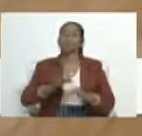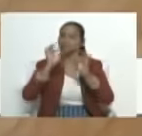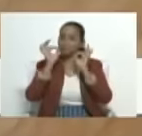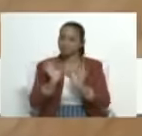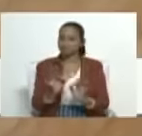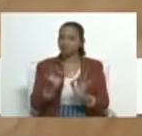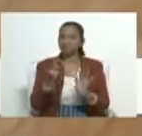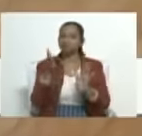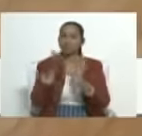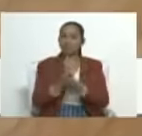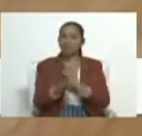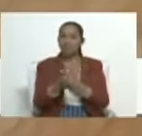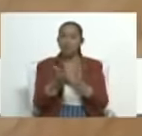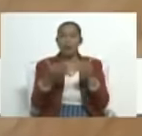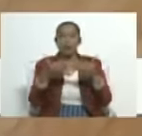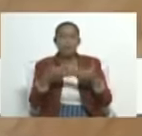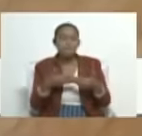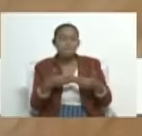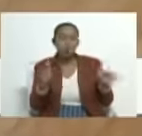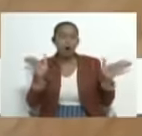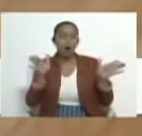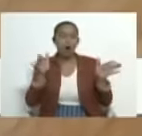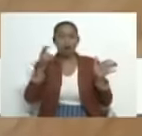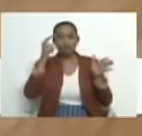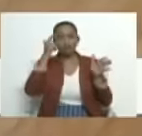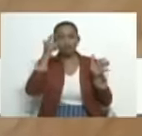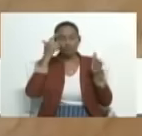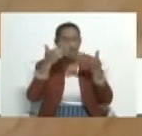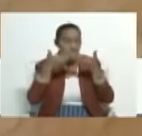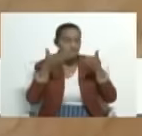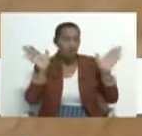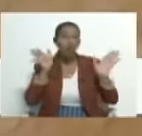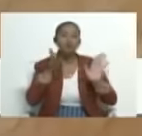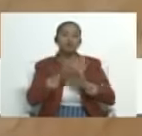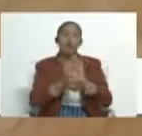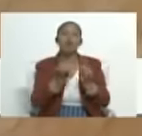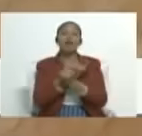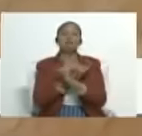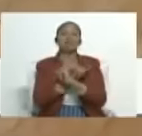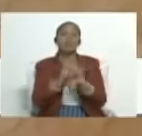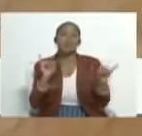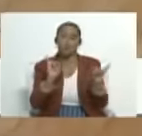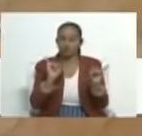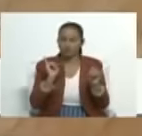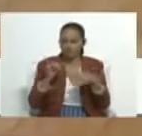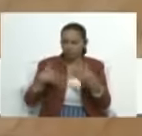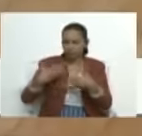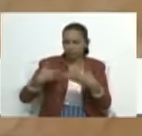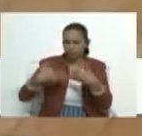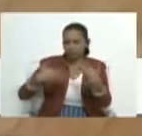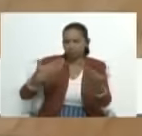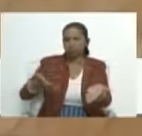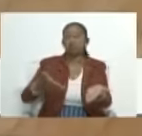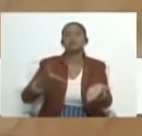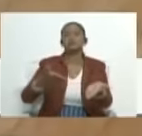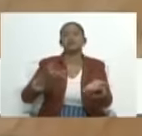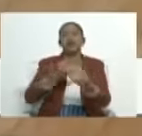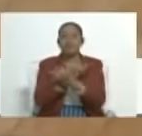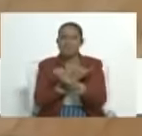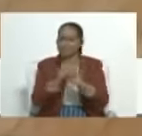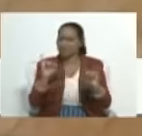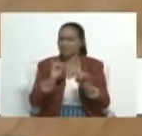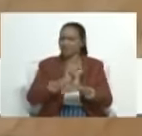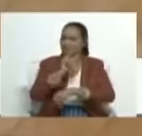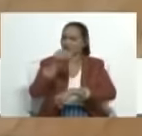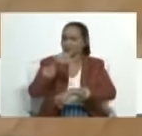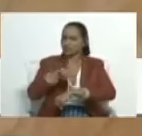puertas definitivas para la independencia, para lo que sería todo nuestro proceso de independencia nacional, que